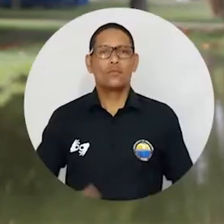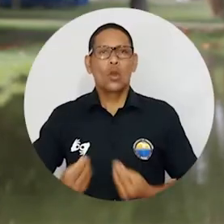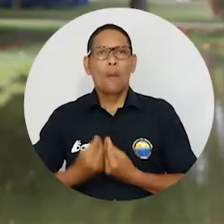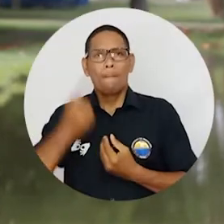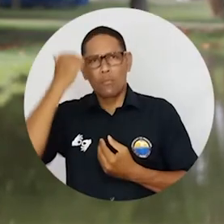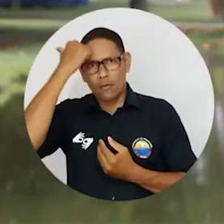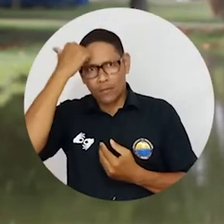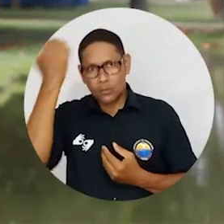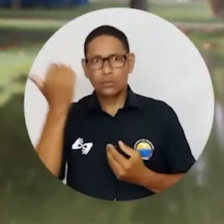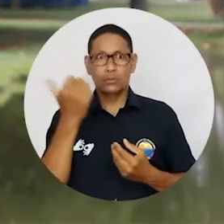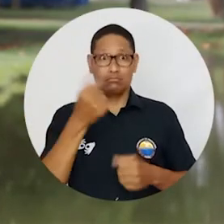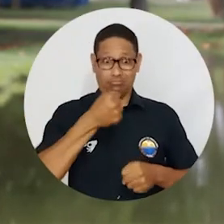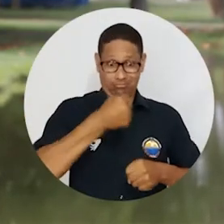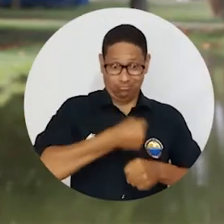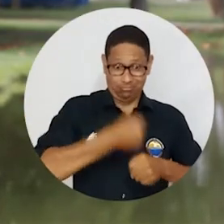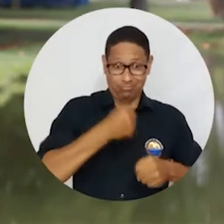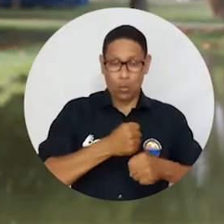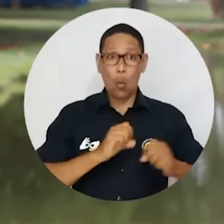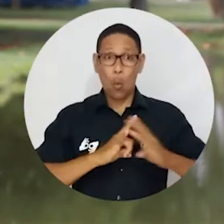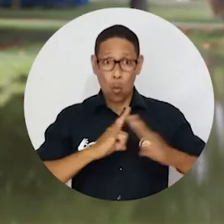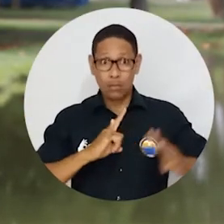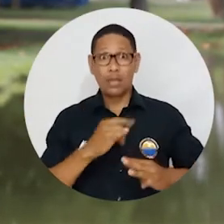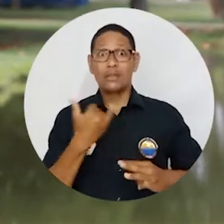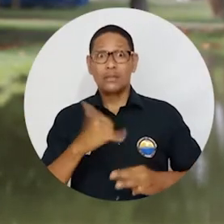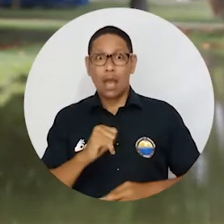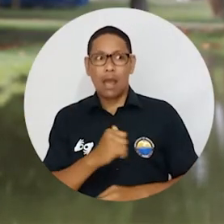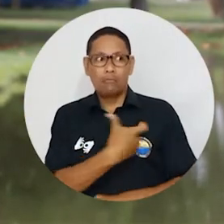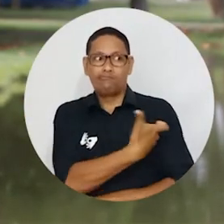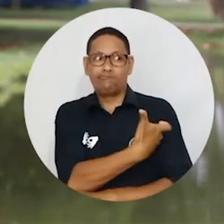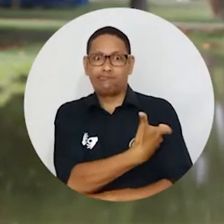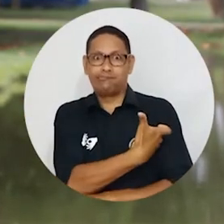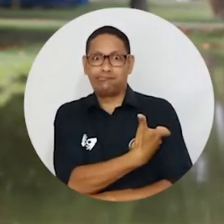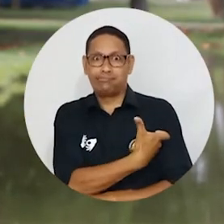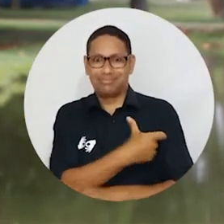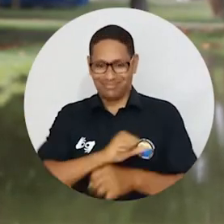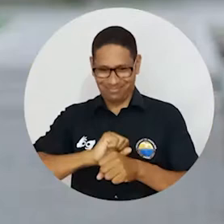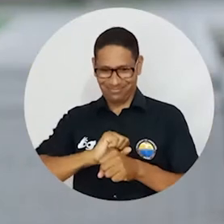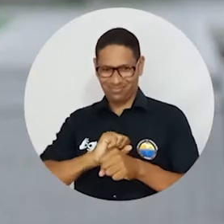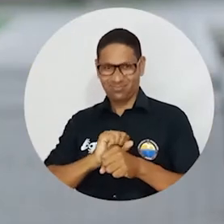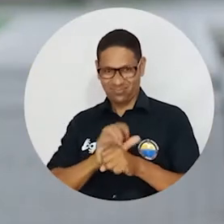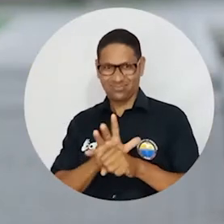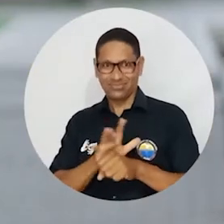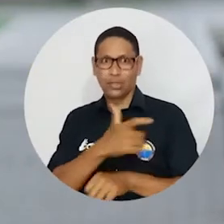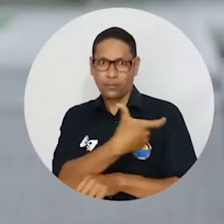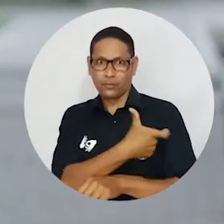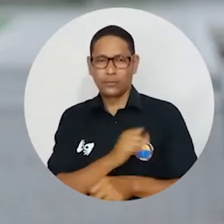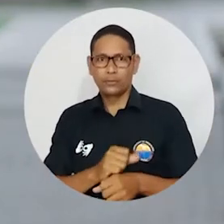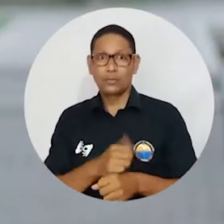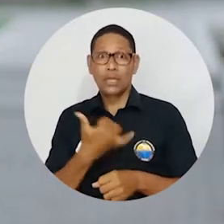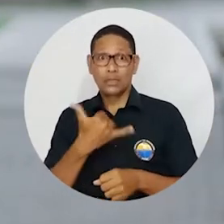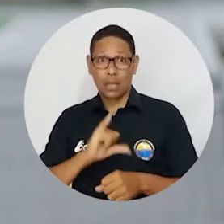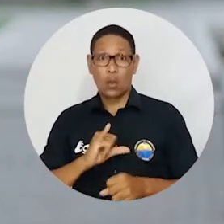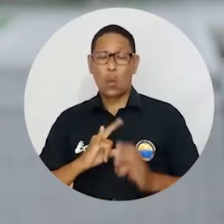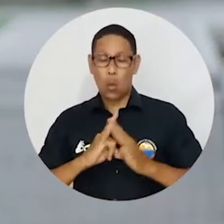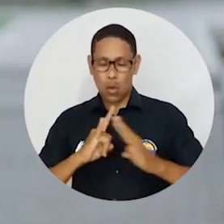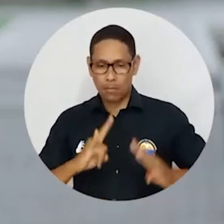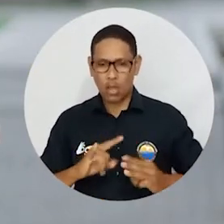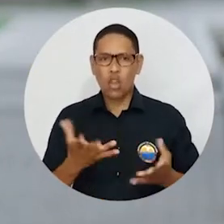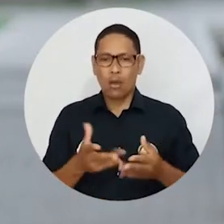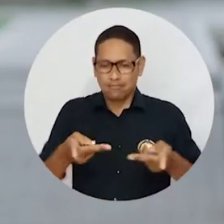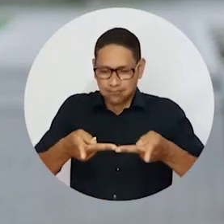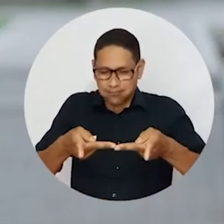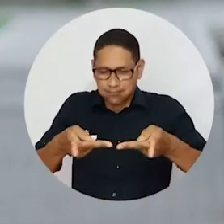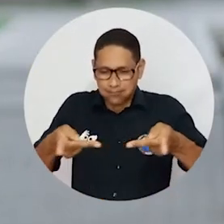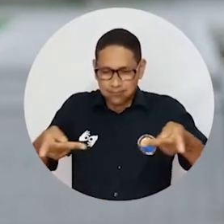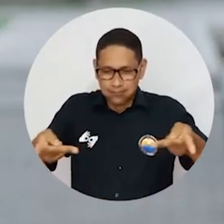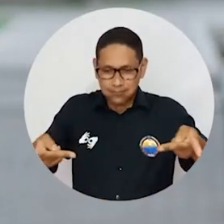Docentes y funcionarios de la Universidad del Magdalena son vacunados contra el COVID-19. La institución habilitó un puesto de vacunación en el